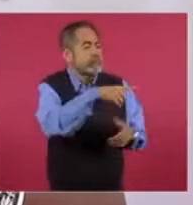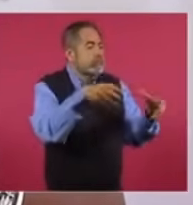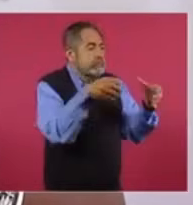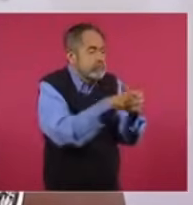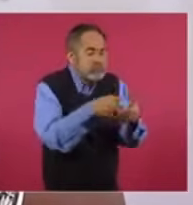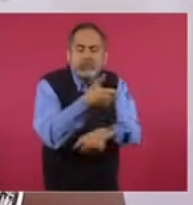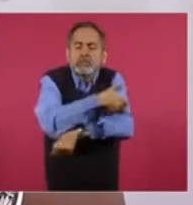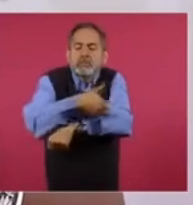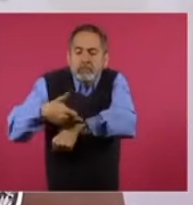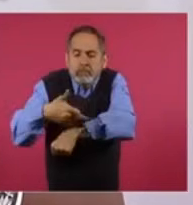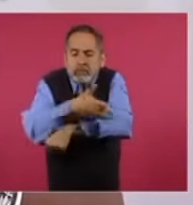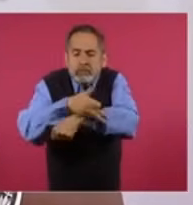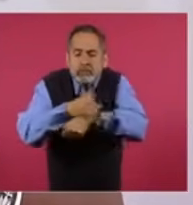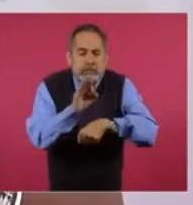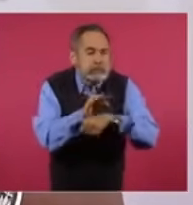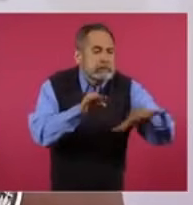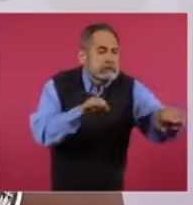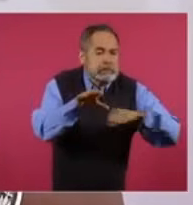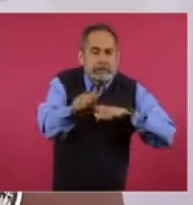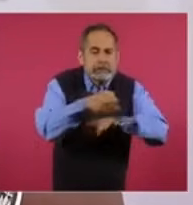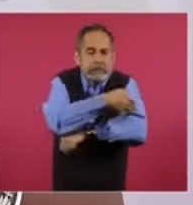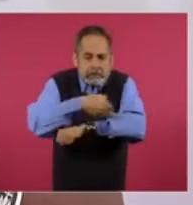familiares.